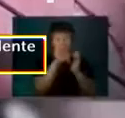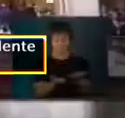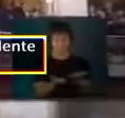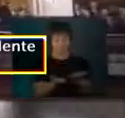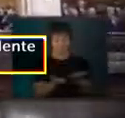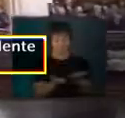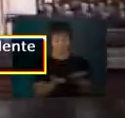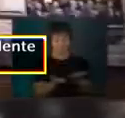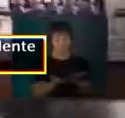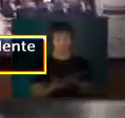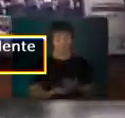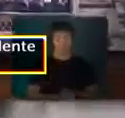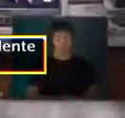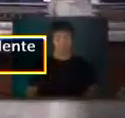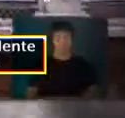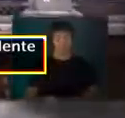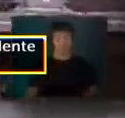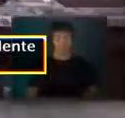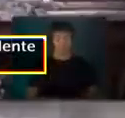República.